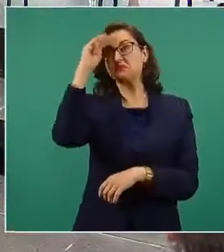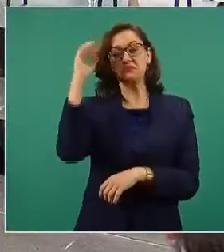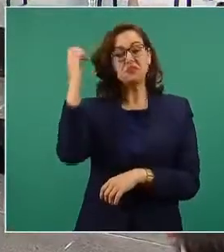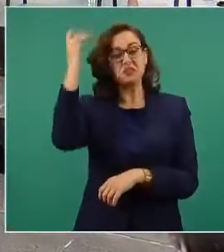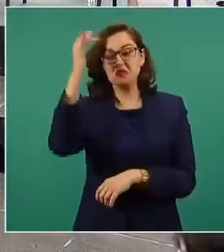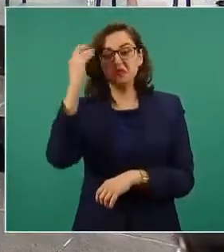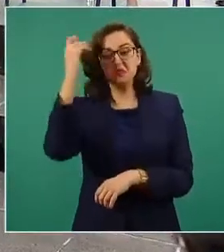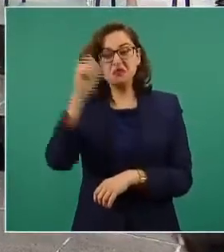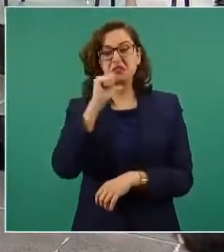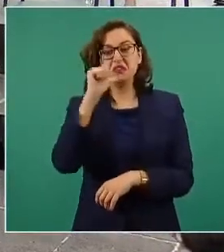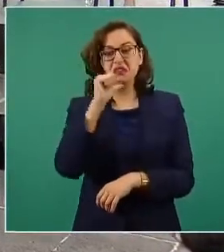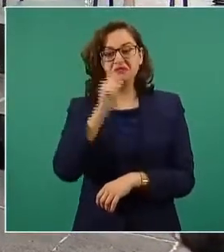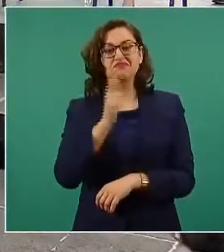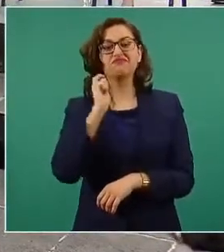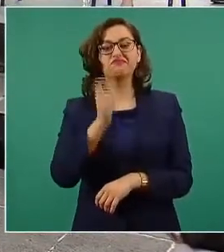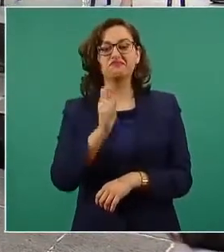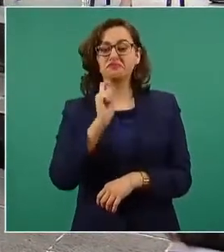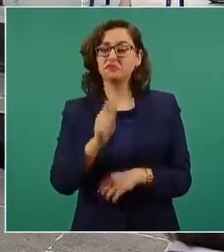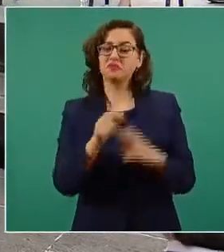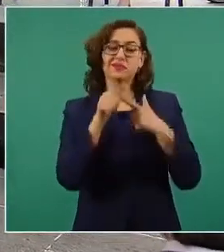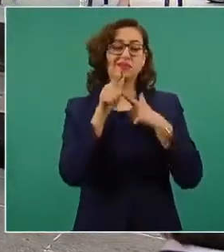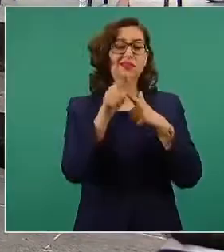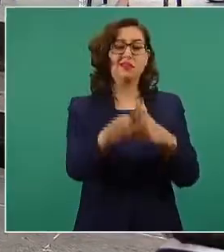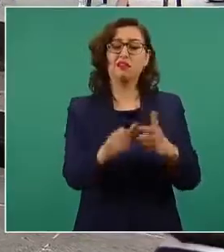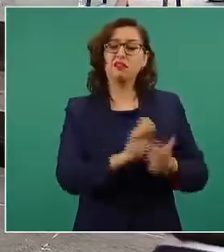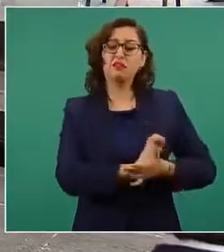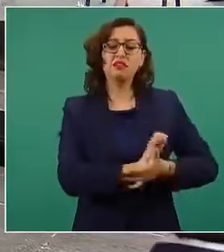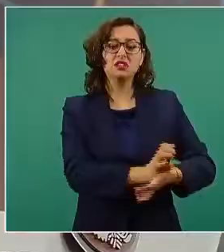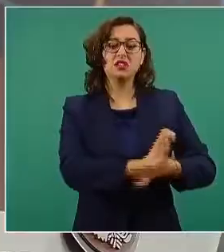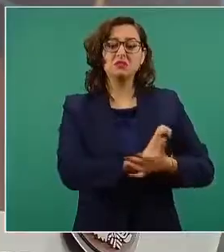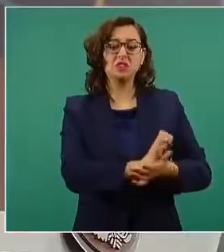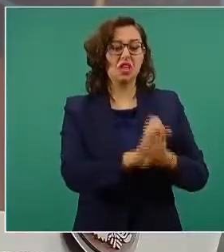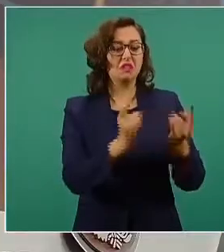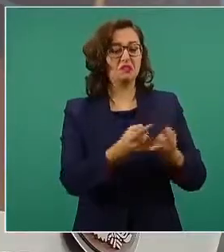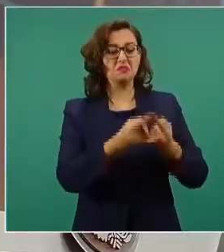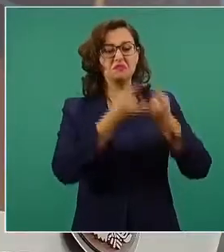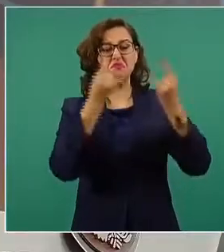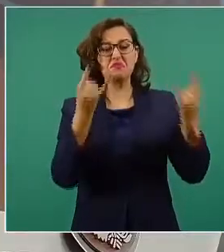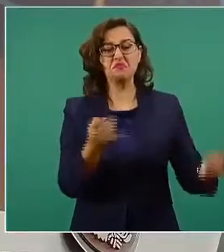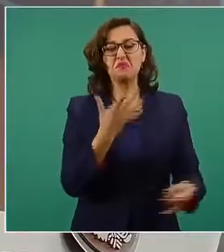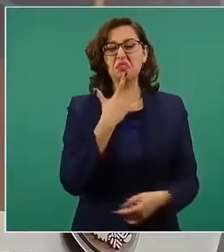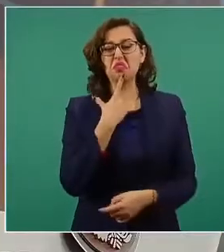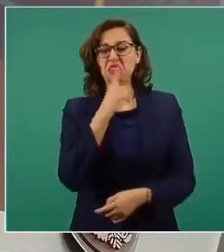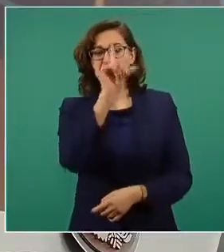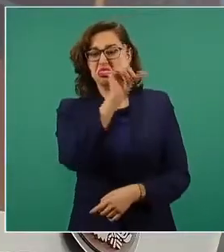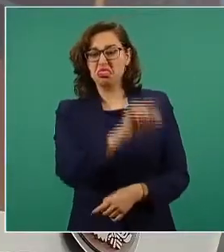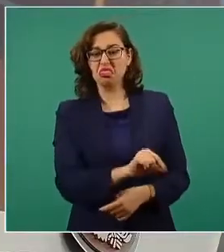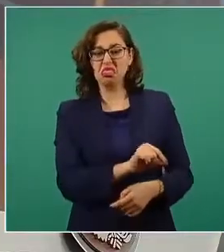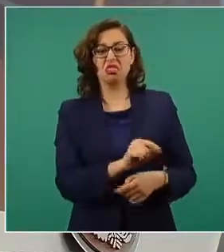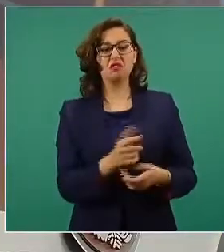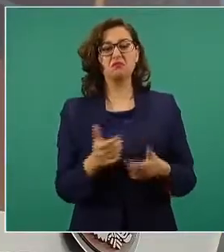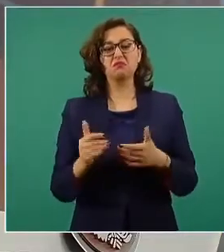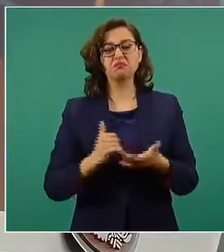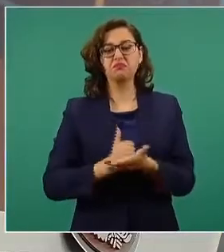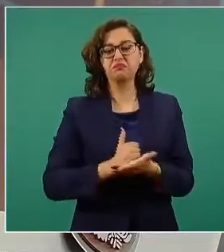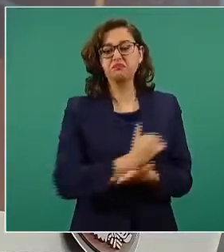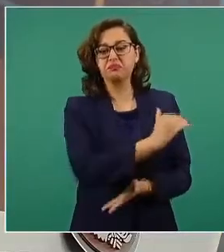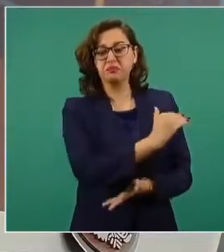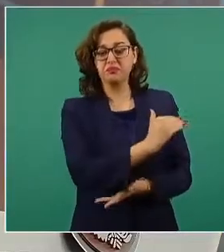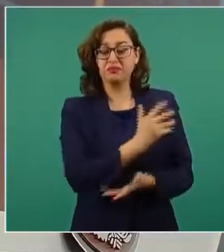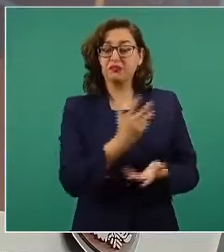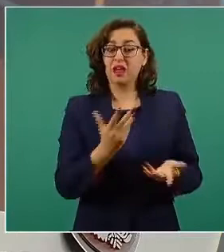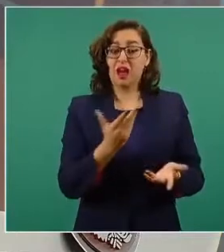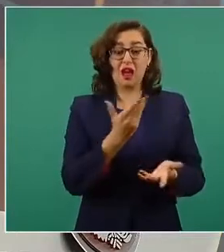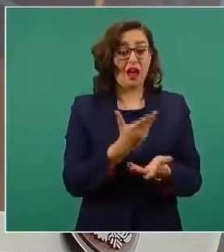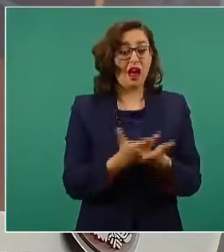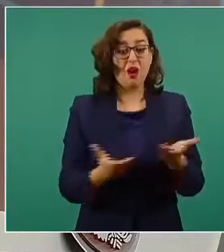pueblos originarios. Reconocer la riqueza de la historia, la reivindicación de nuestros pueblos originarios, el reconocimiento